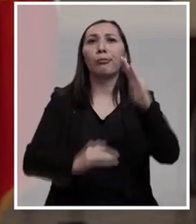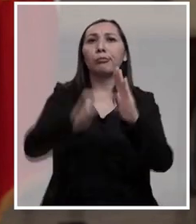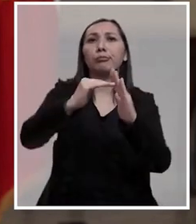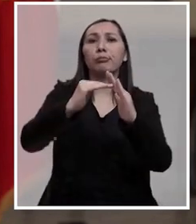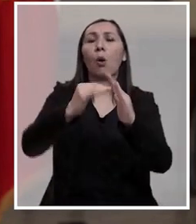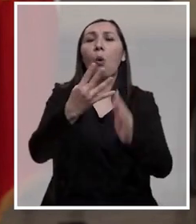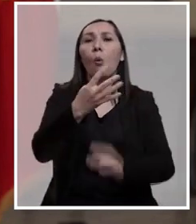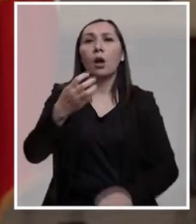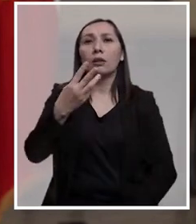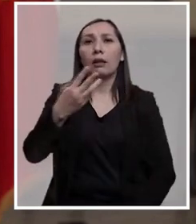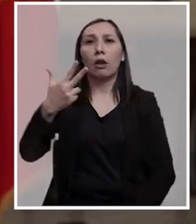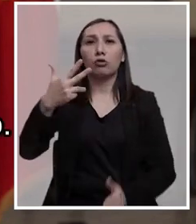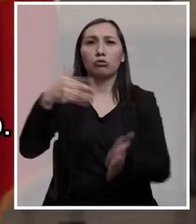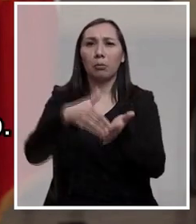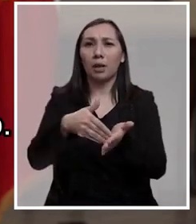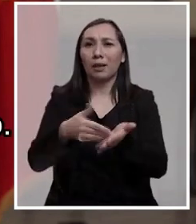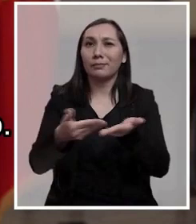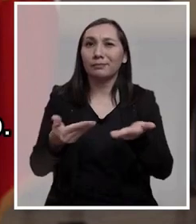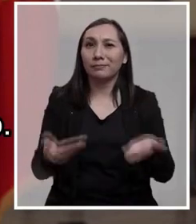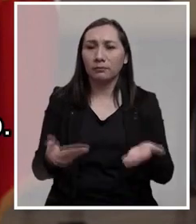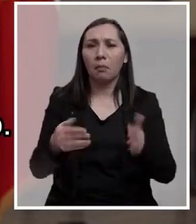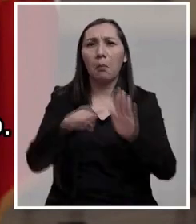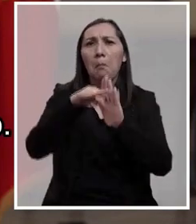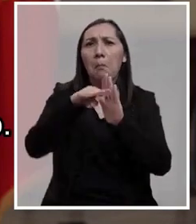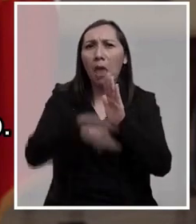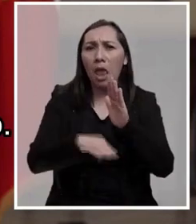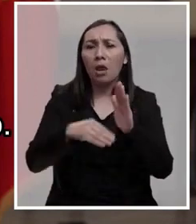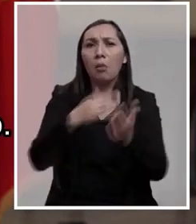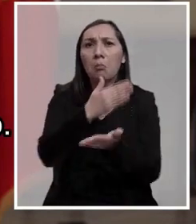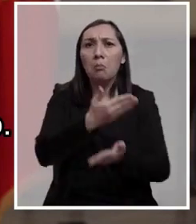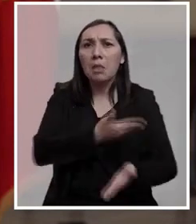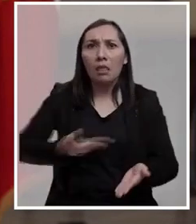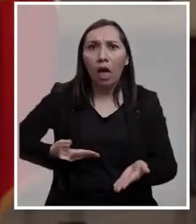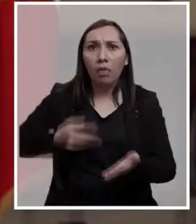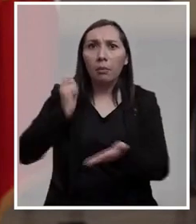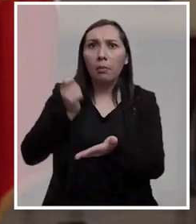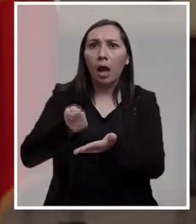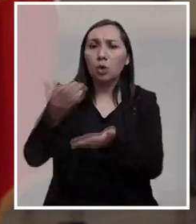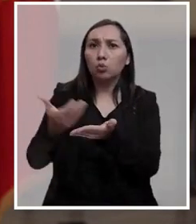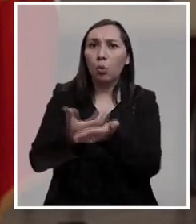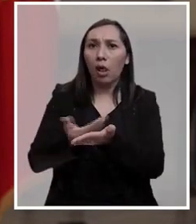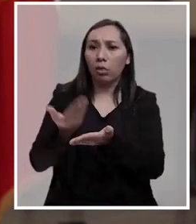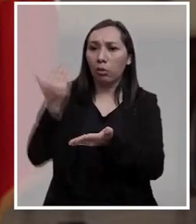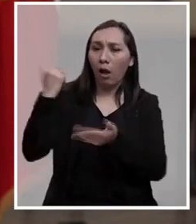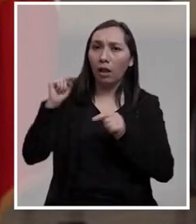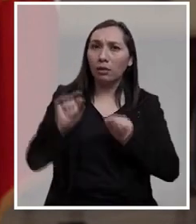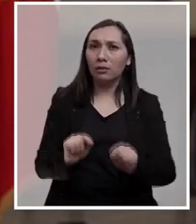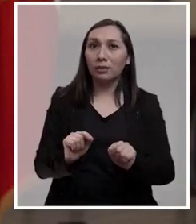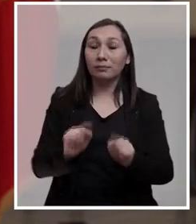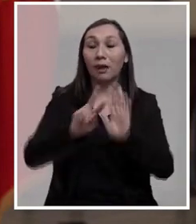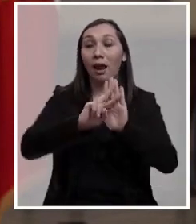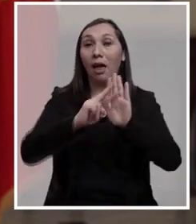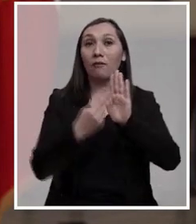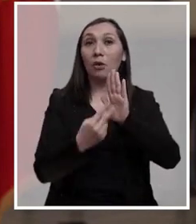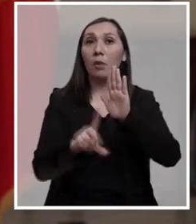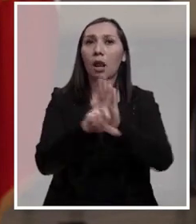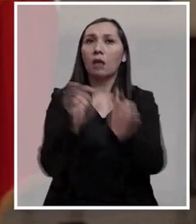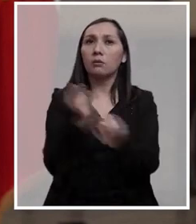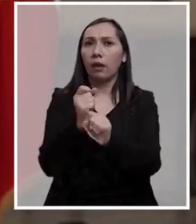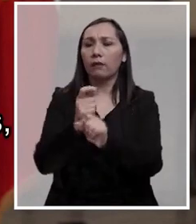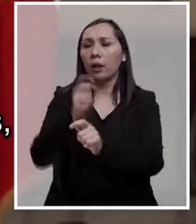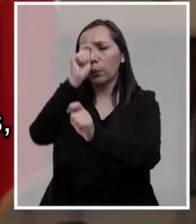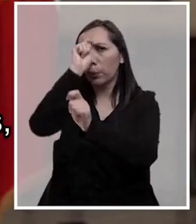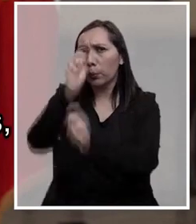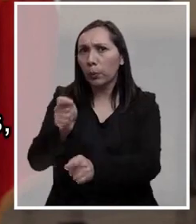438.000 esto es menos de la mitad de su sueldo con esta reforma su trabajo será